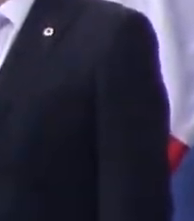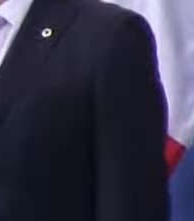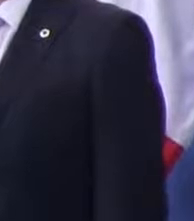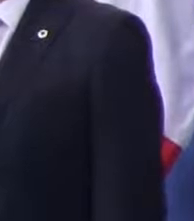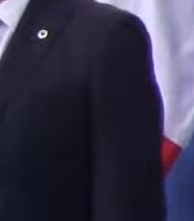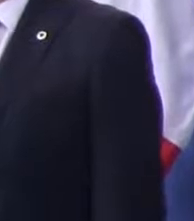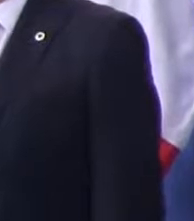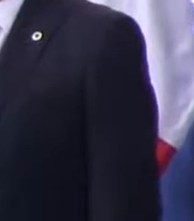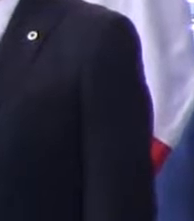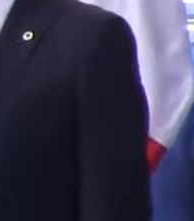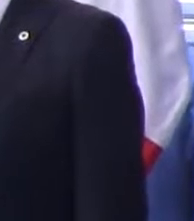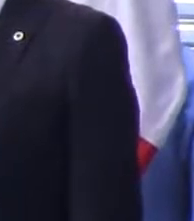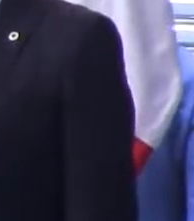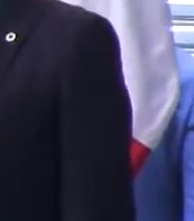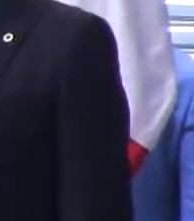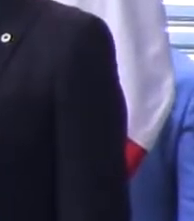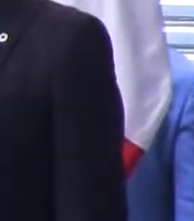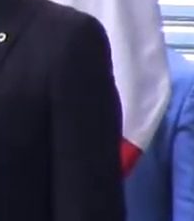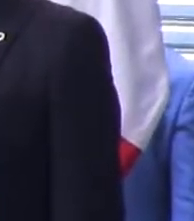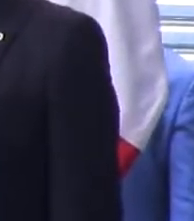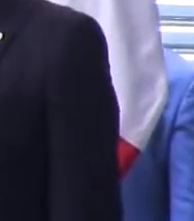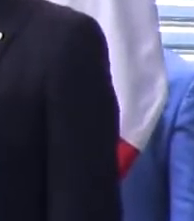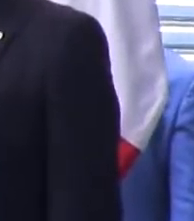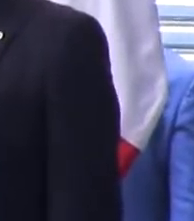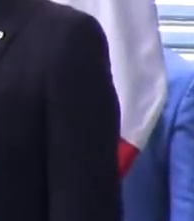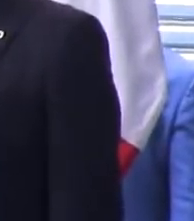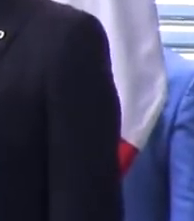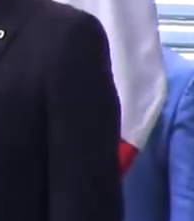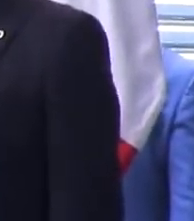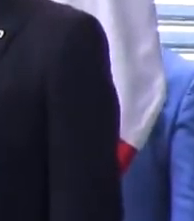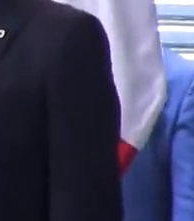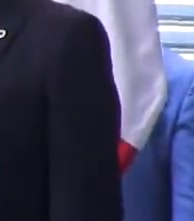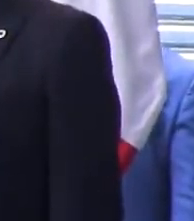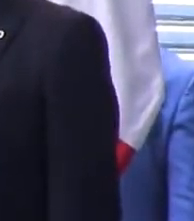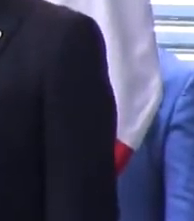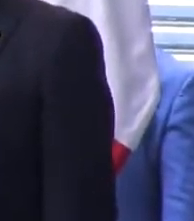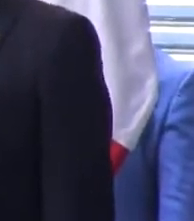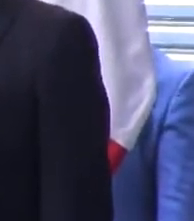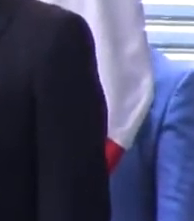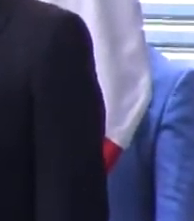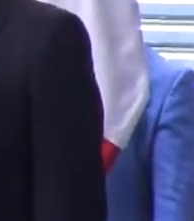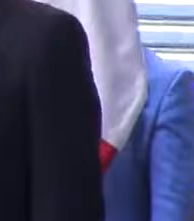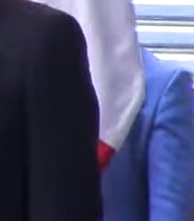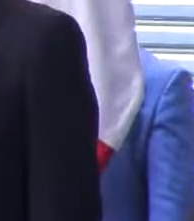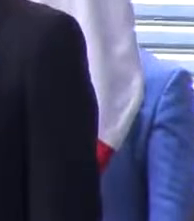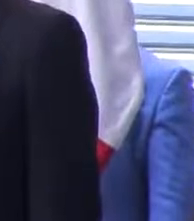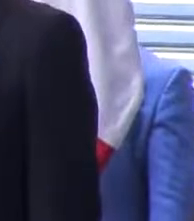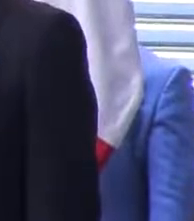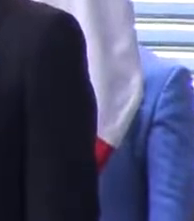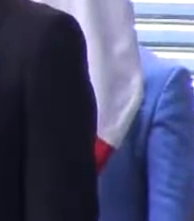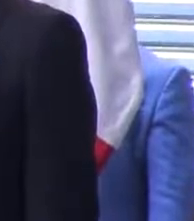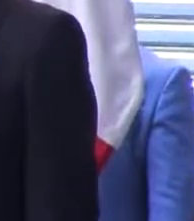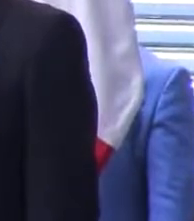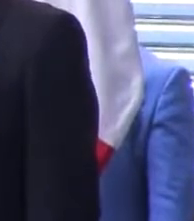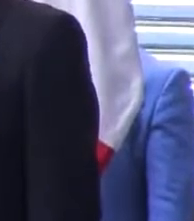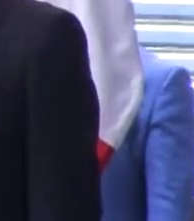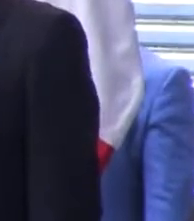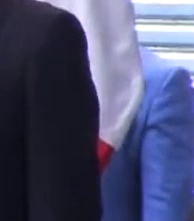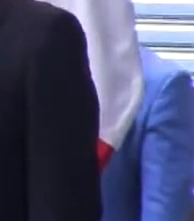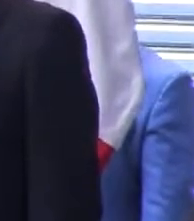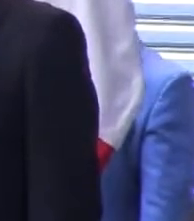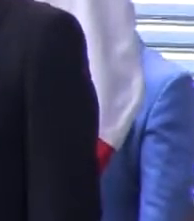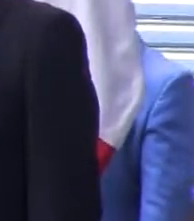Mexicanos, grito de guerra, el acero apresta y el bridón,